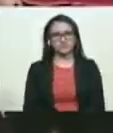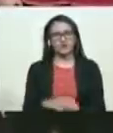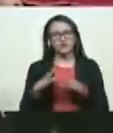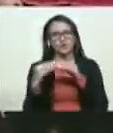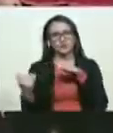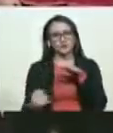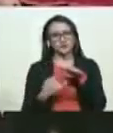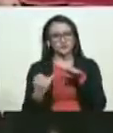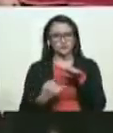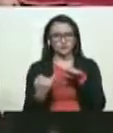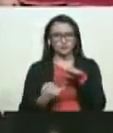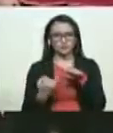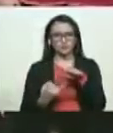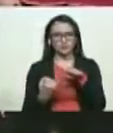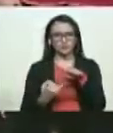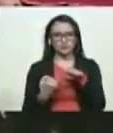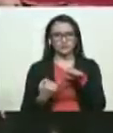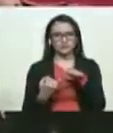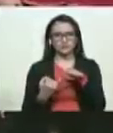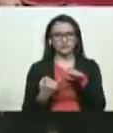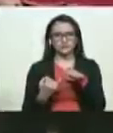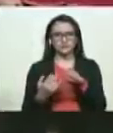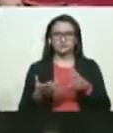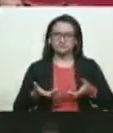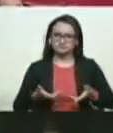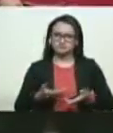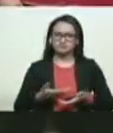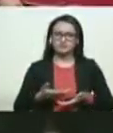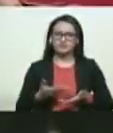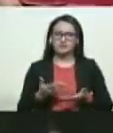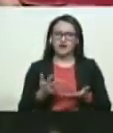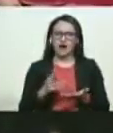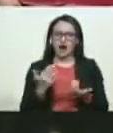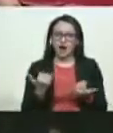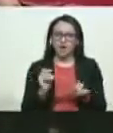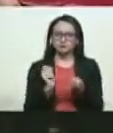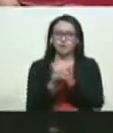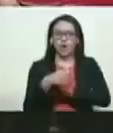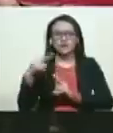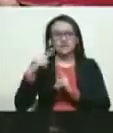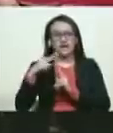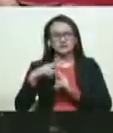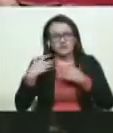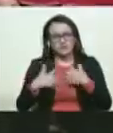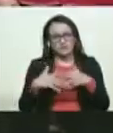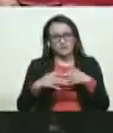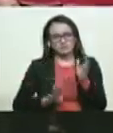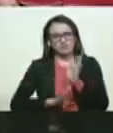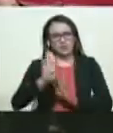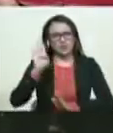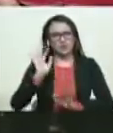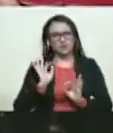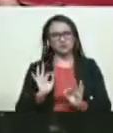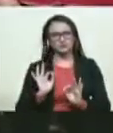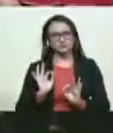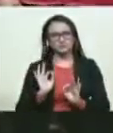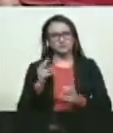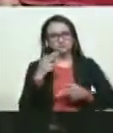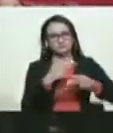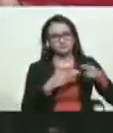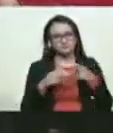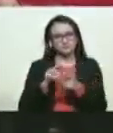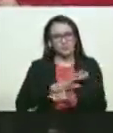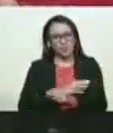instituciones podamos levantar un taxi las productivos puedo construir una